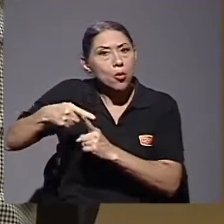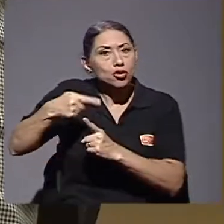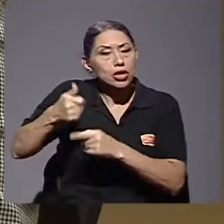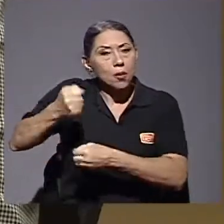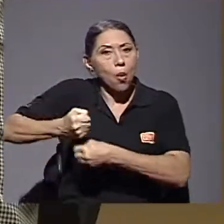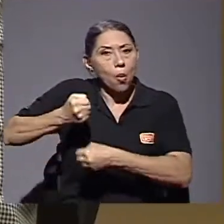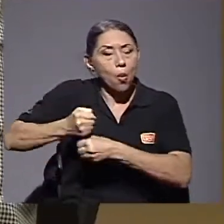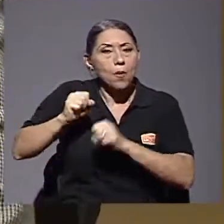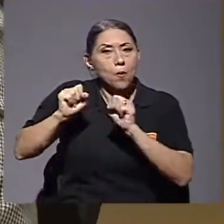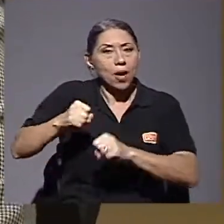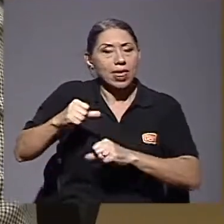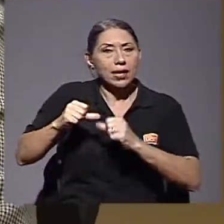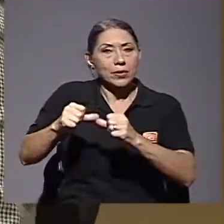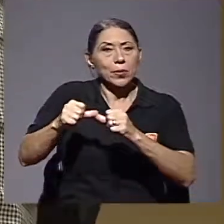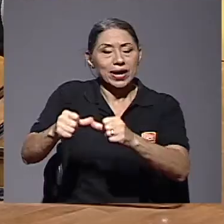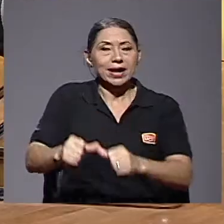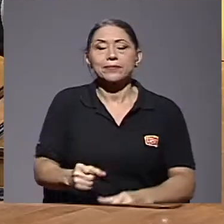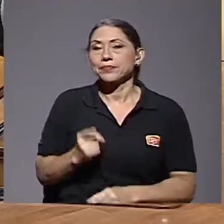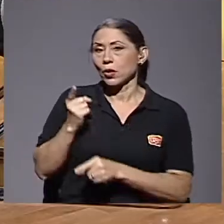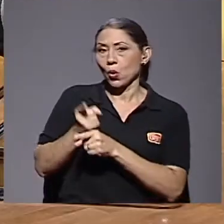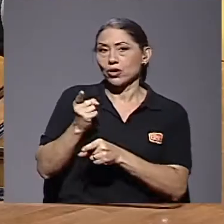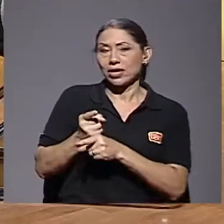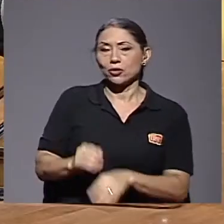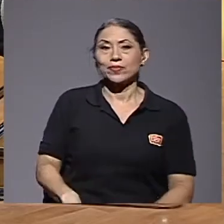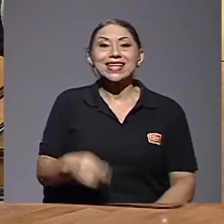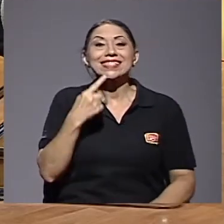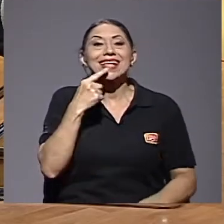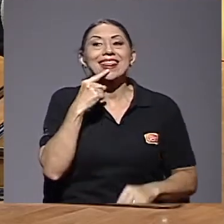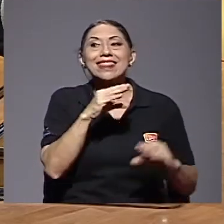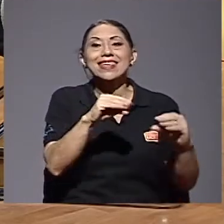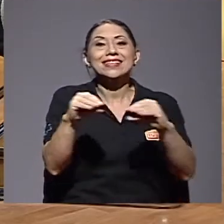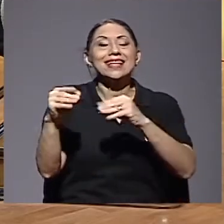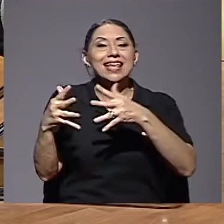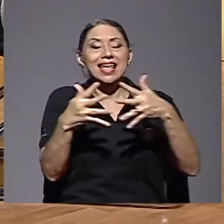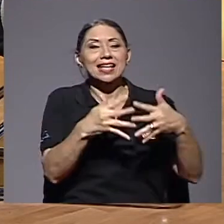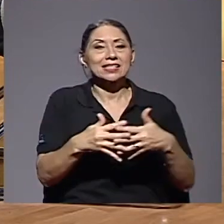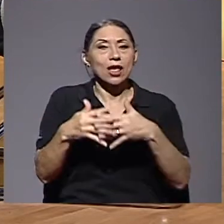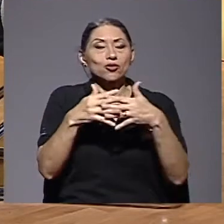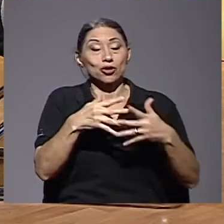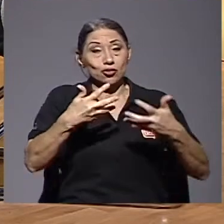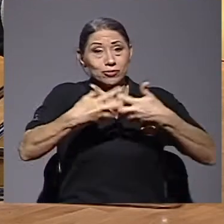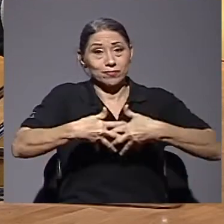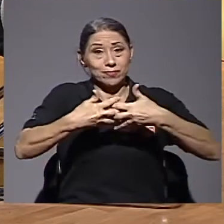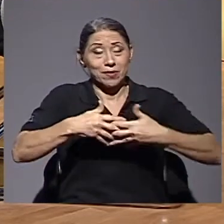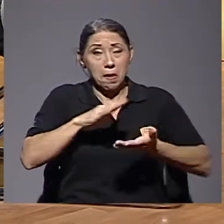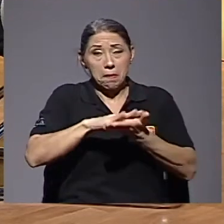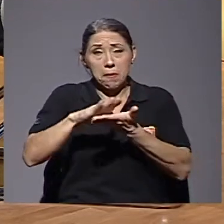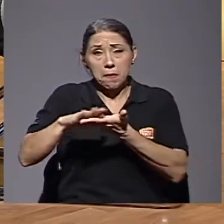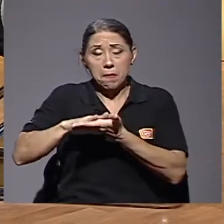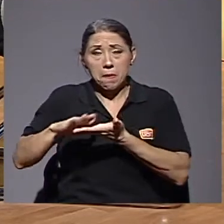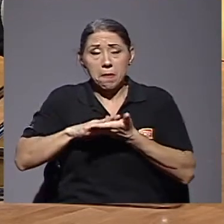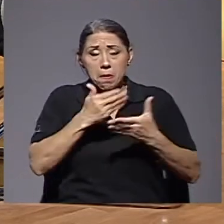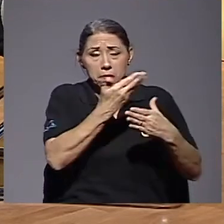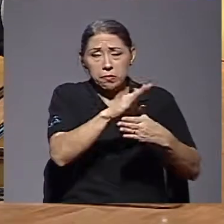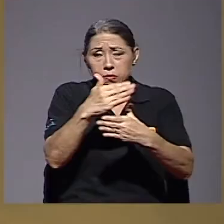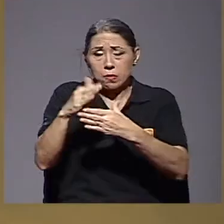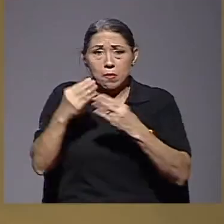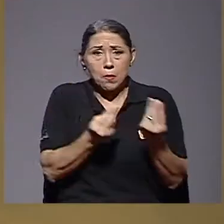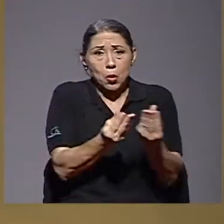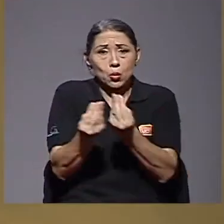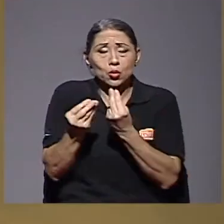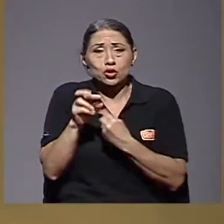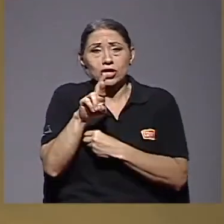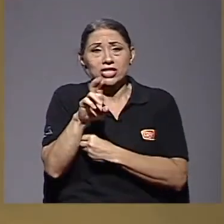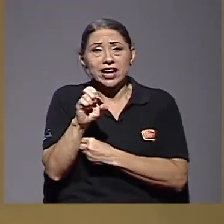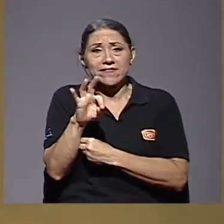operar. Correcto. Se dice, no sé, que en Estados Unidos las refinerías operan si el crudo